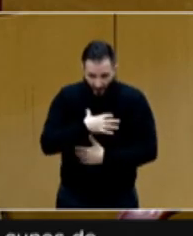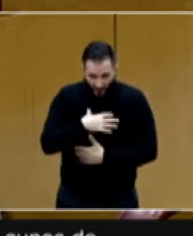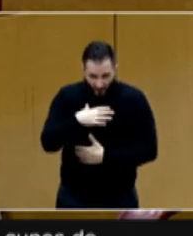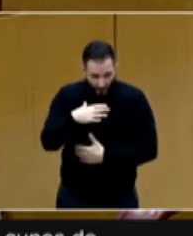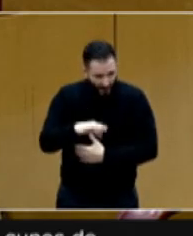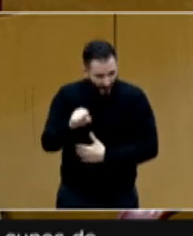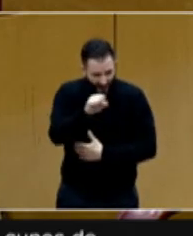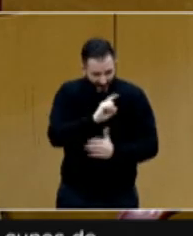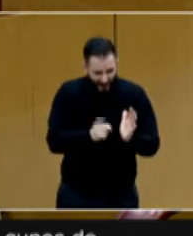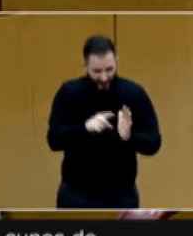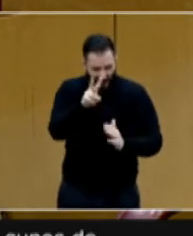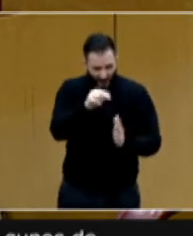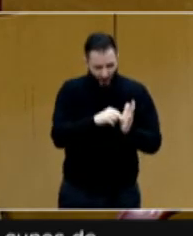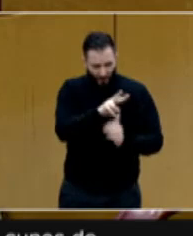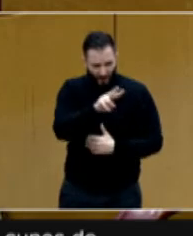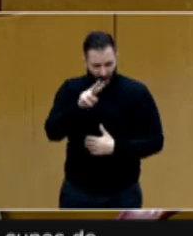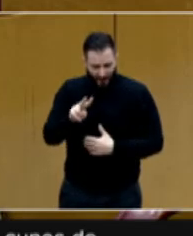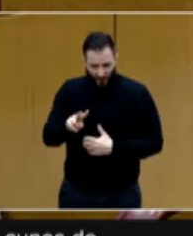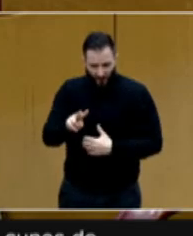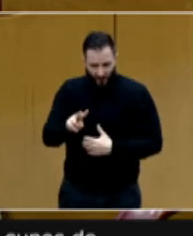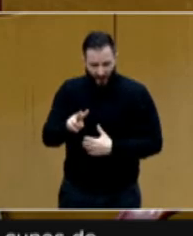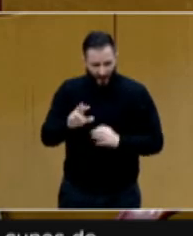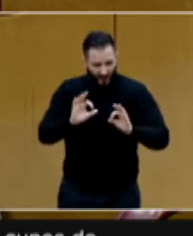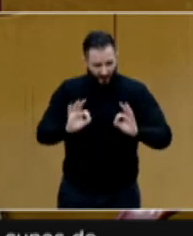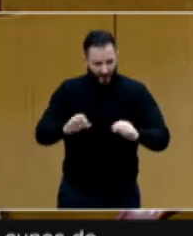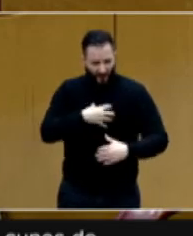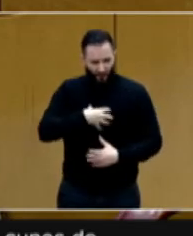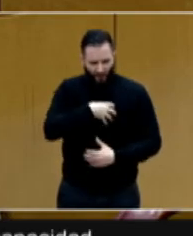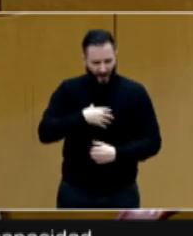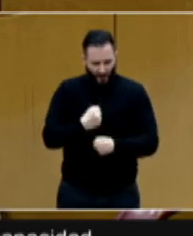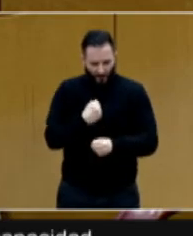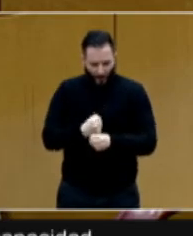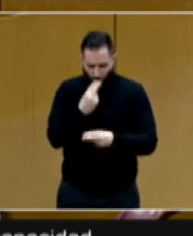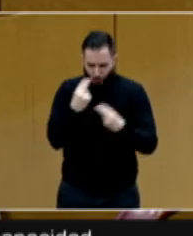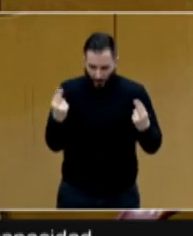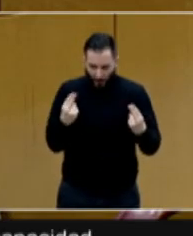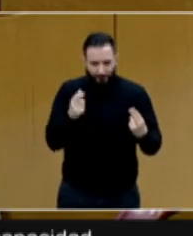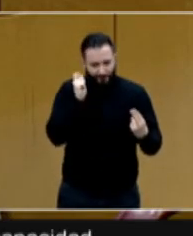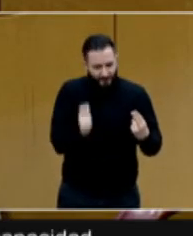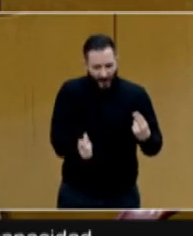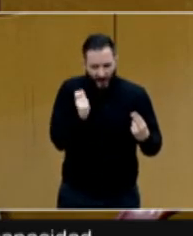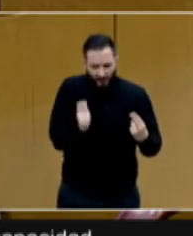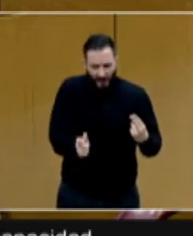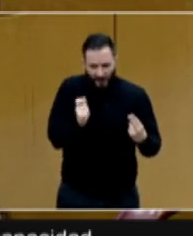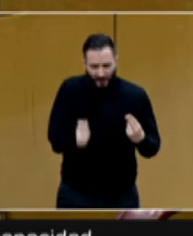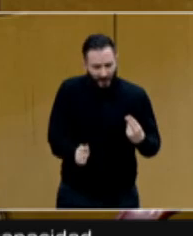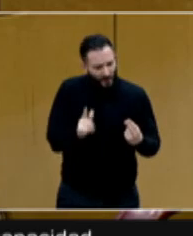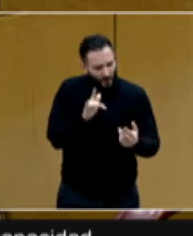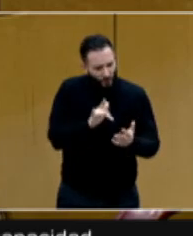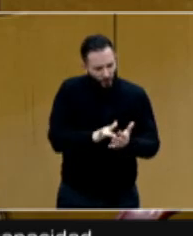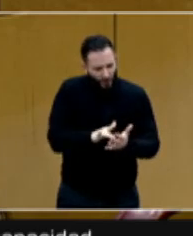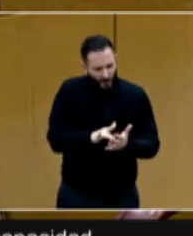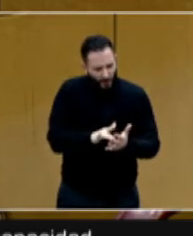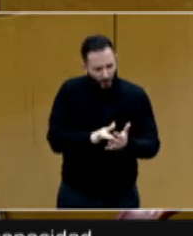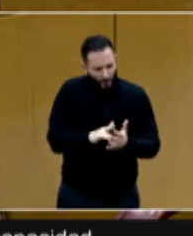2022 en relación al acceso a la función pública nos encontramos con que acrecen el ordinario yo